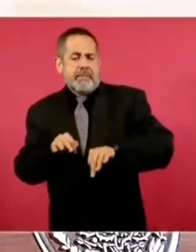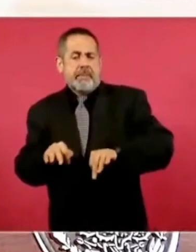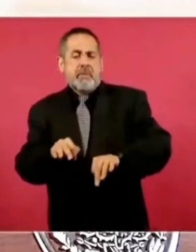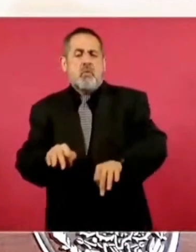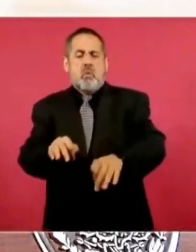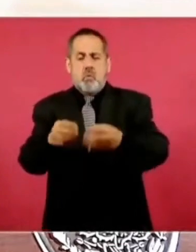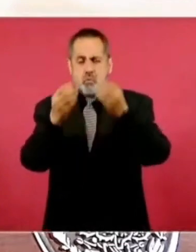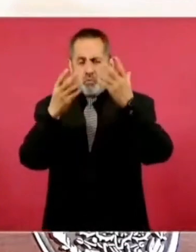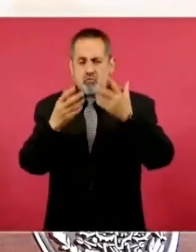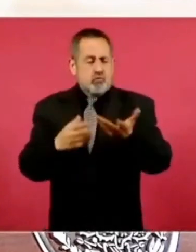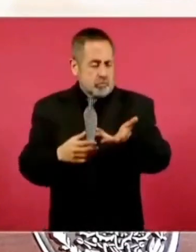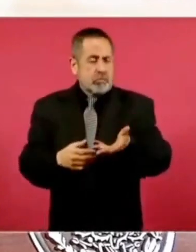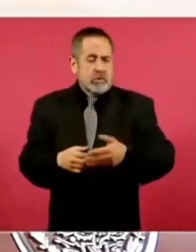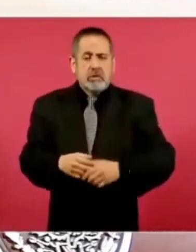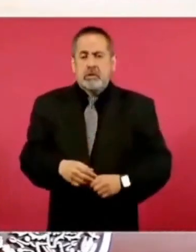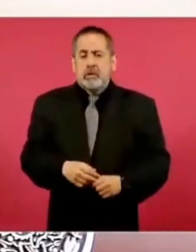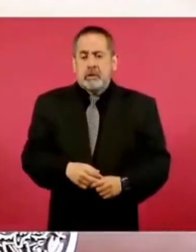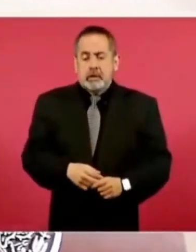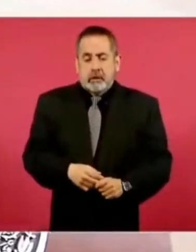quienes están